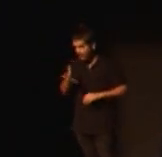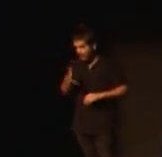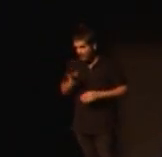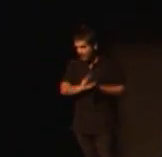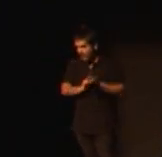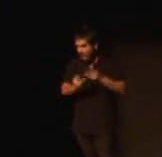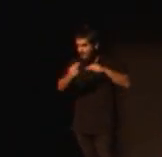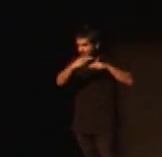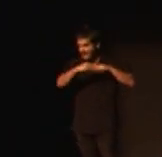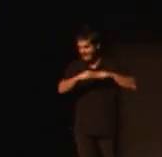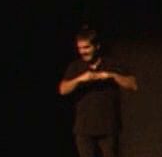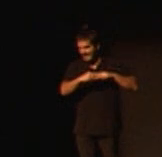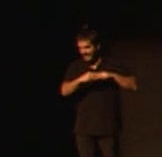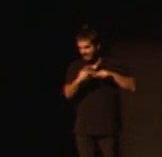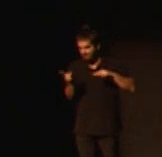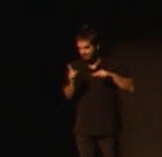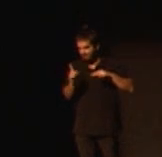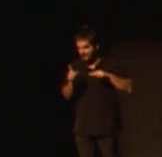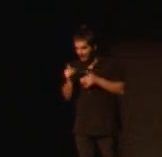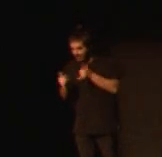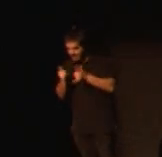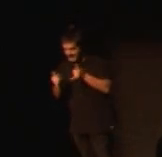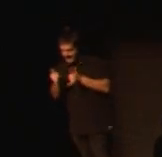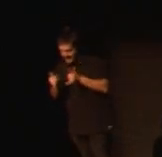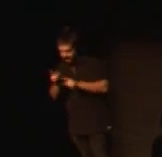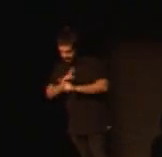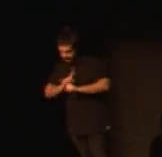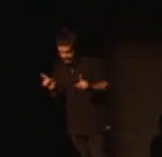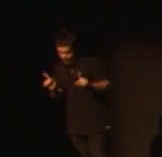probaba Marta, como dijo anteriormente, ni por las bicicletas que le gustan a Patty.